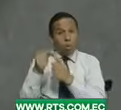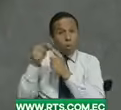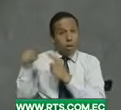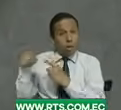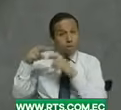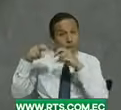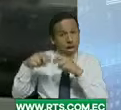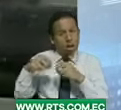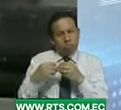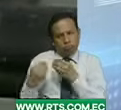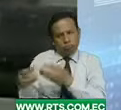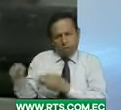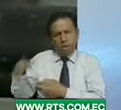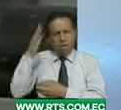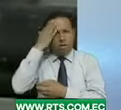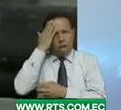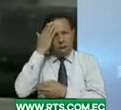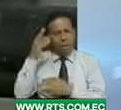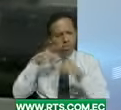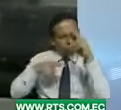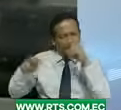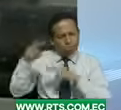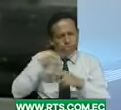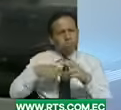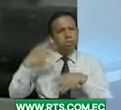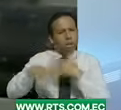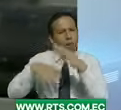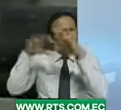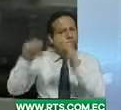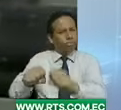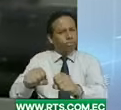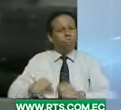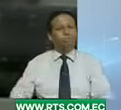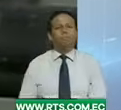todo esto para proceder ya a los allanamientos correspondientes. Informó Maite Morán.